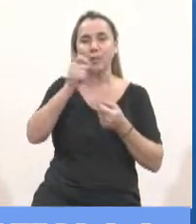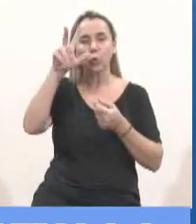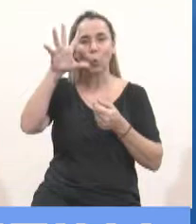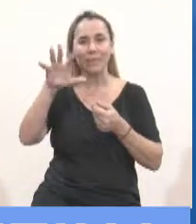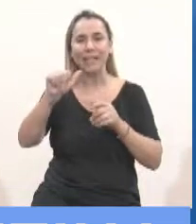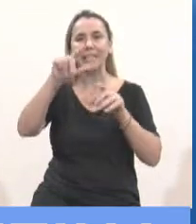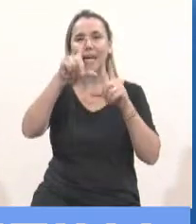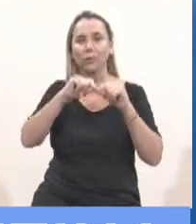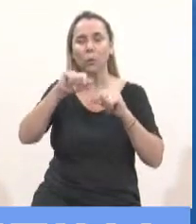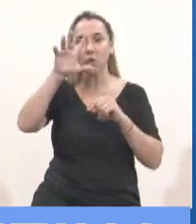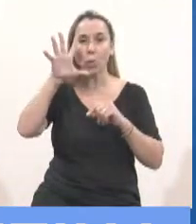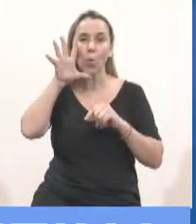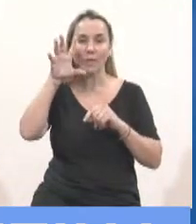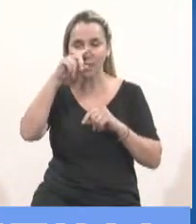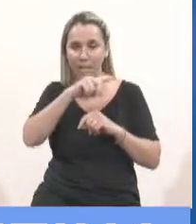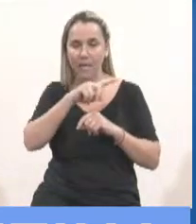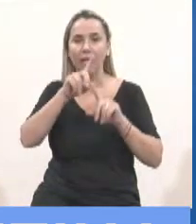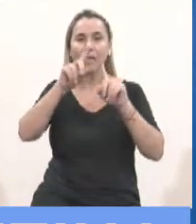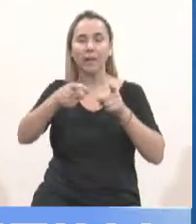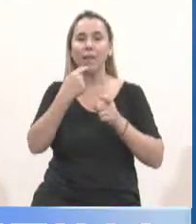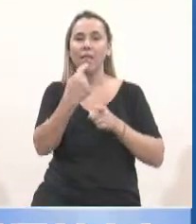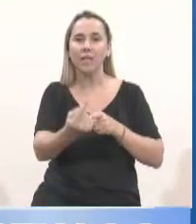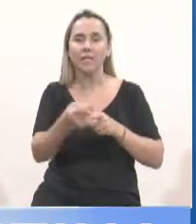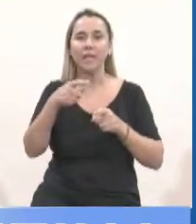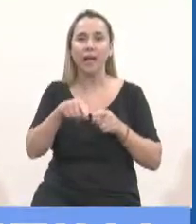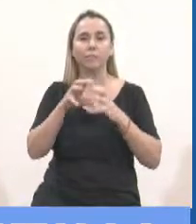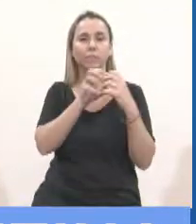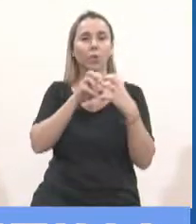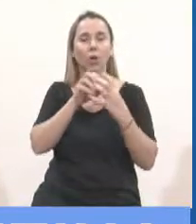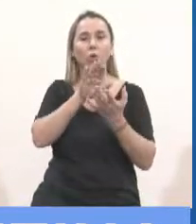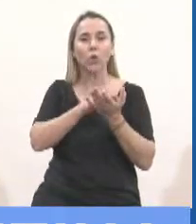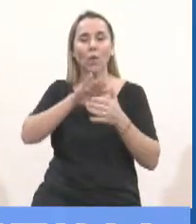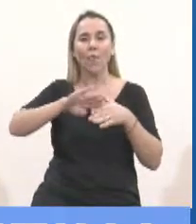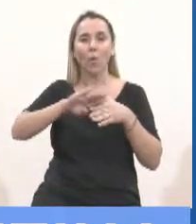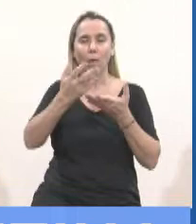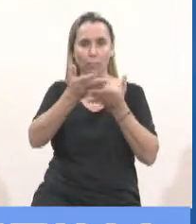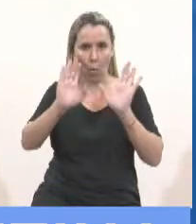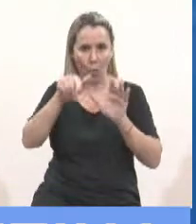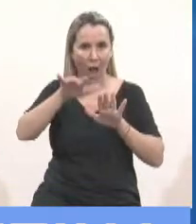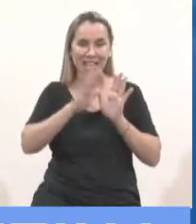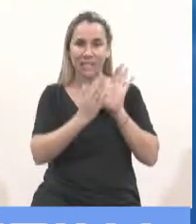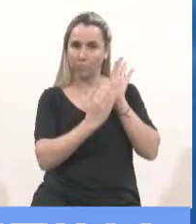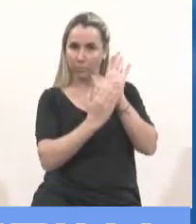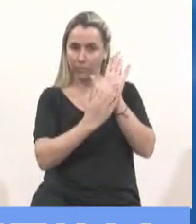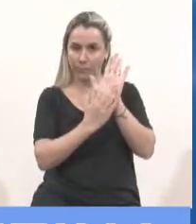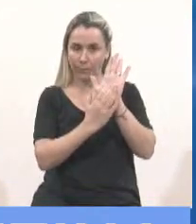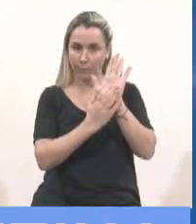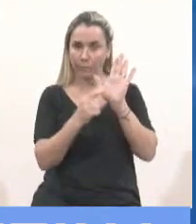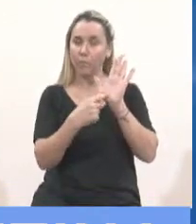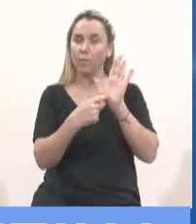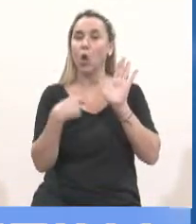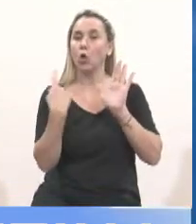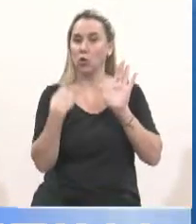en el artículo 57, que también establece el tema del tratamiento de la deuda pública. Este es el marco en el que nosotros estamos